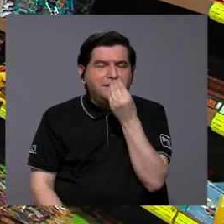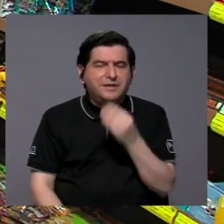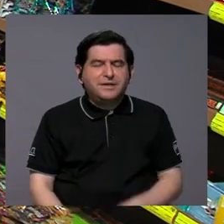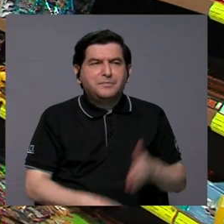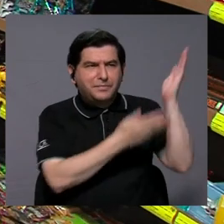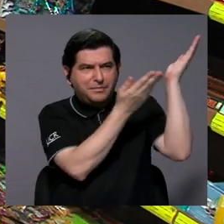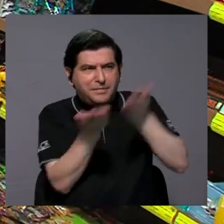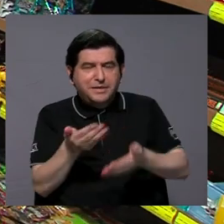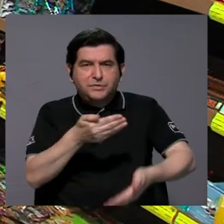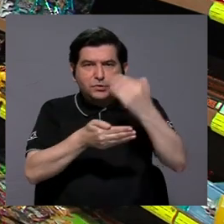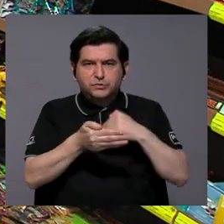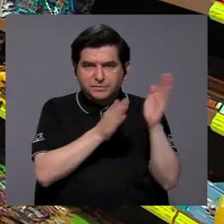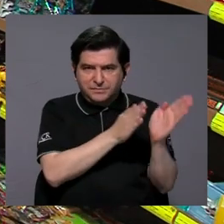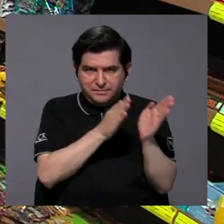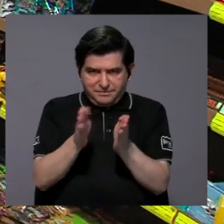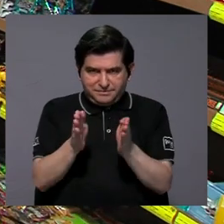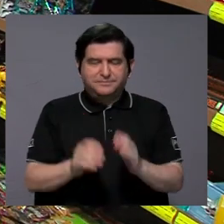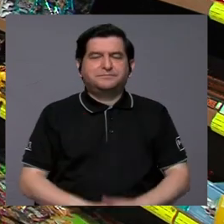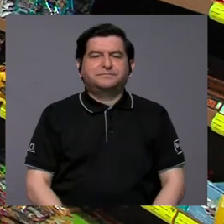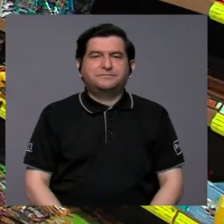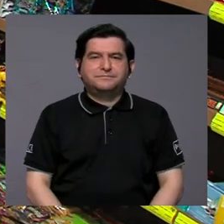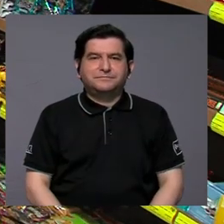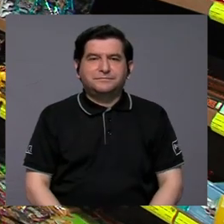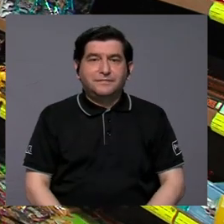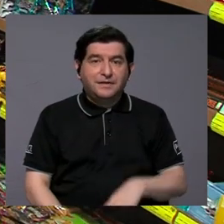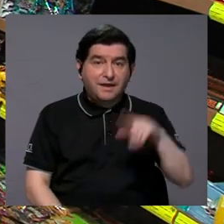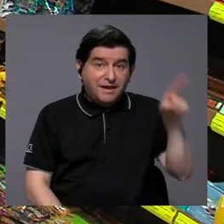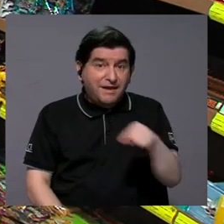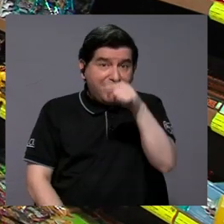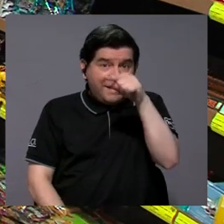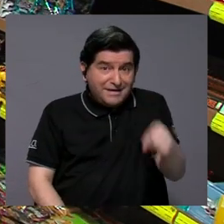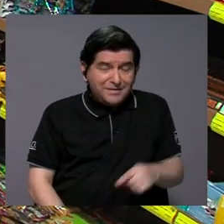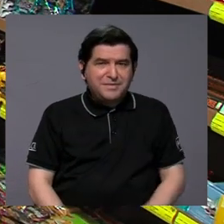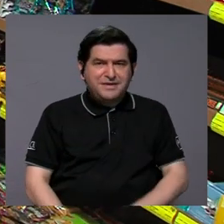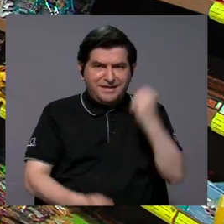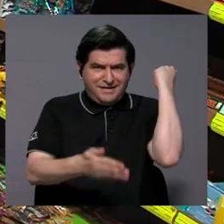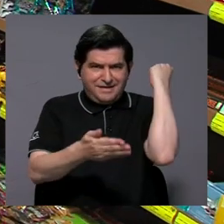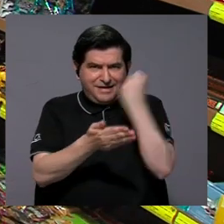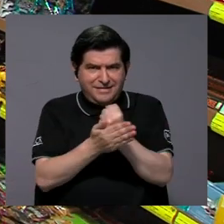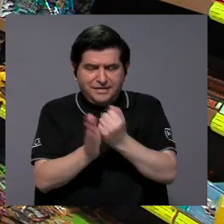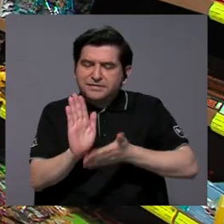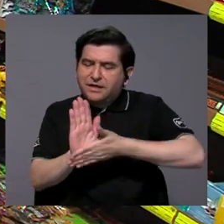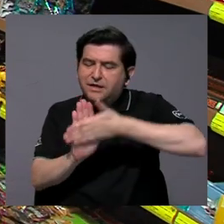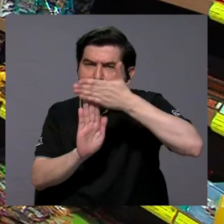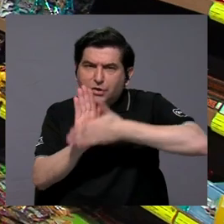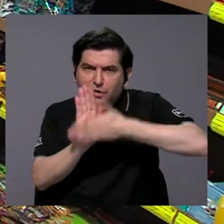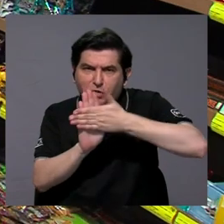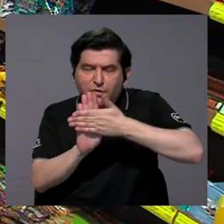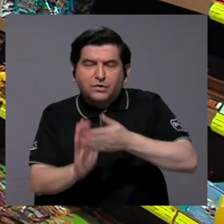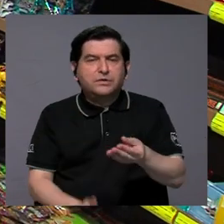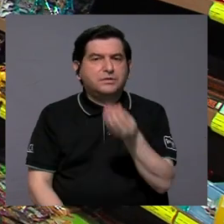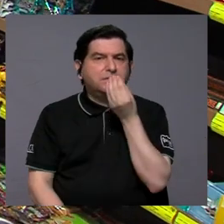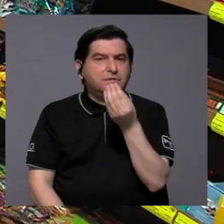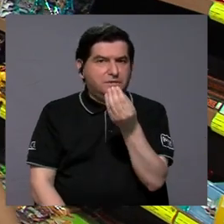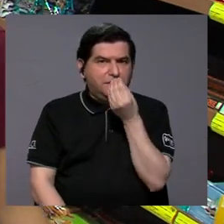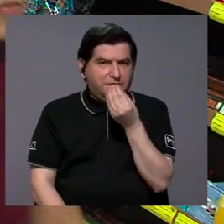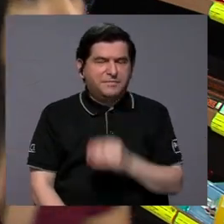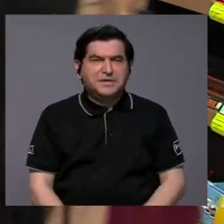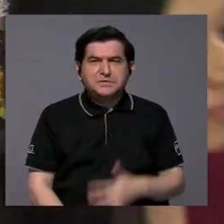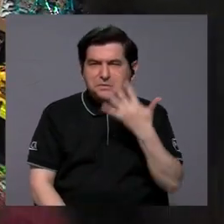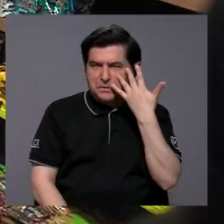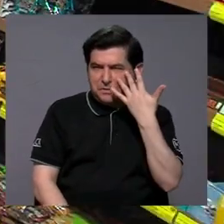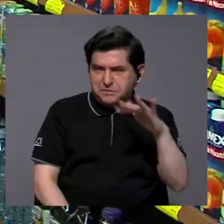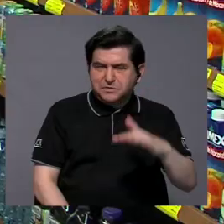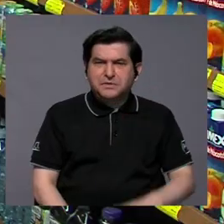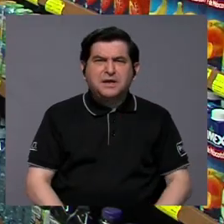importados preenvasados. Y con esto de eliminar el etiquetado frontal de los alimentos, pareciera